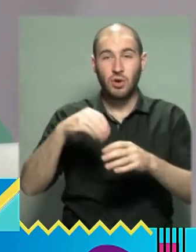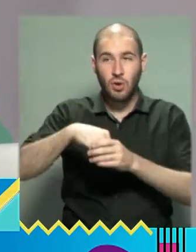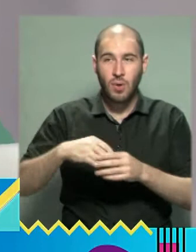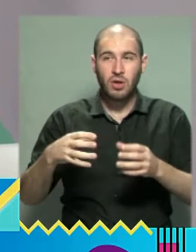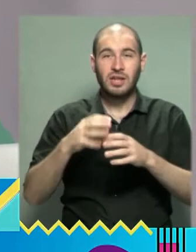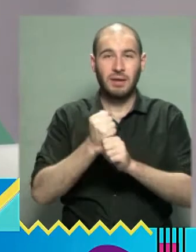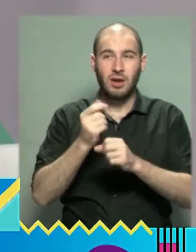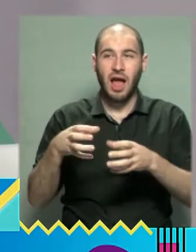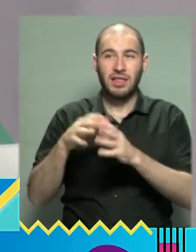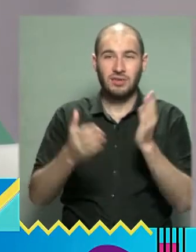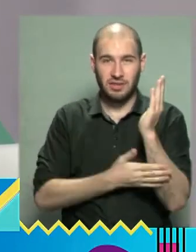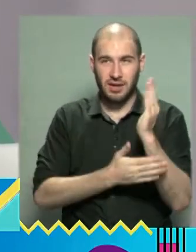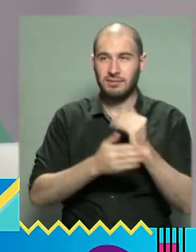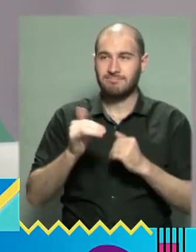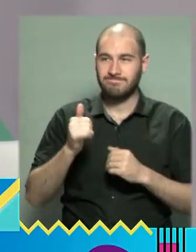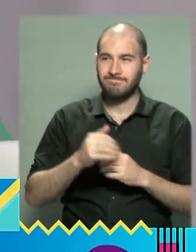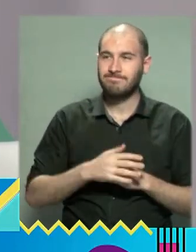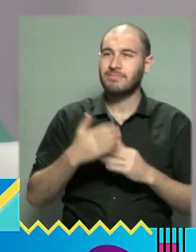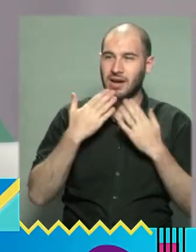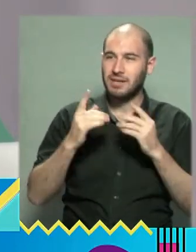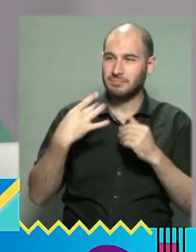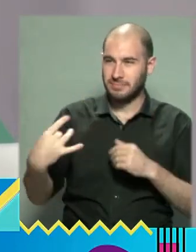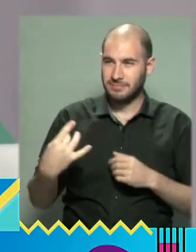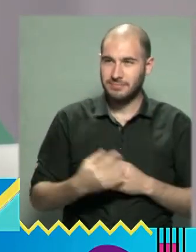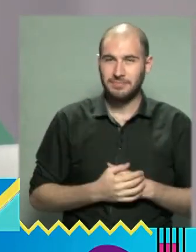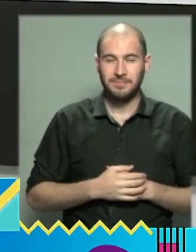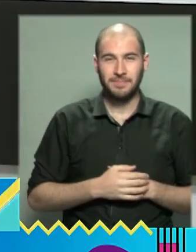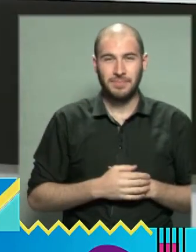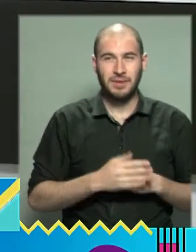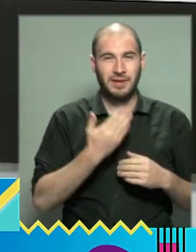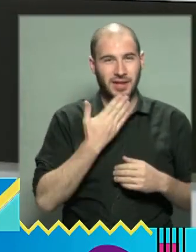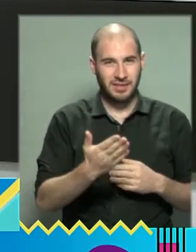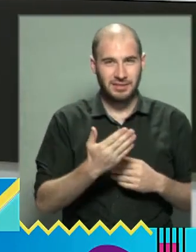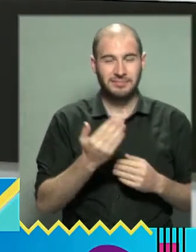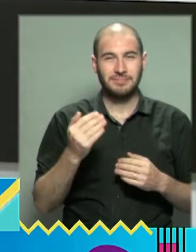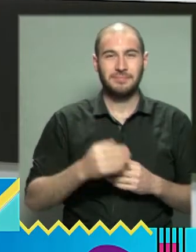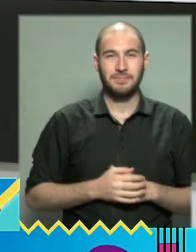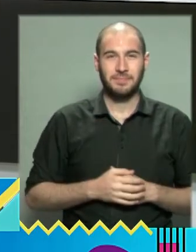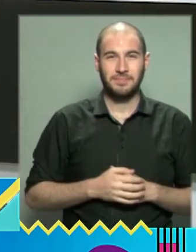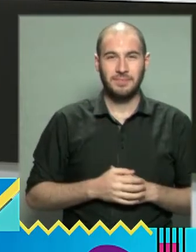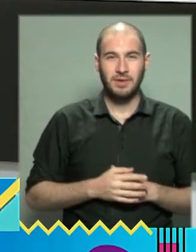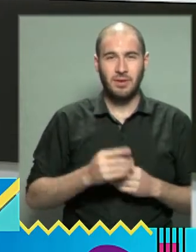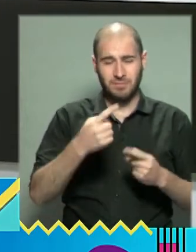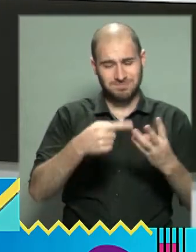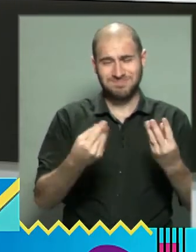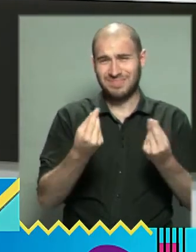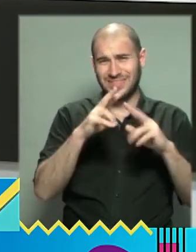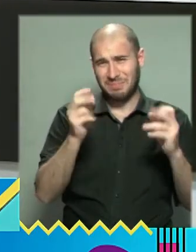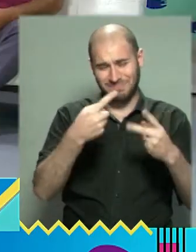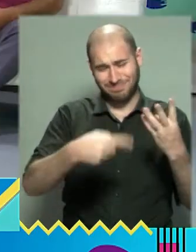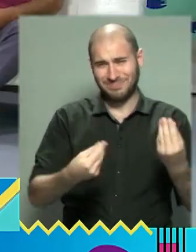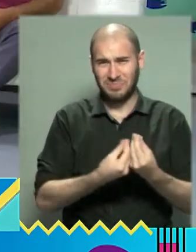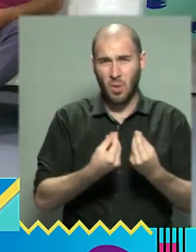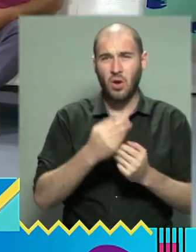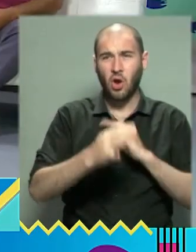Partido Obrero en el Frente de Izquierda. Sí, justamente, así que también gracias por la invitación al programa. Bueno, muchísimas gracias, chicos. Y bueno, son muchos los temas por los que se